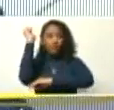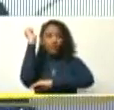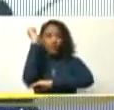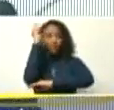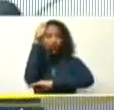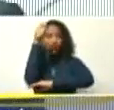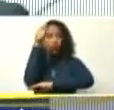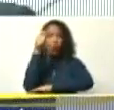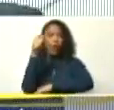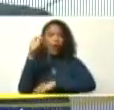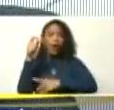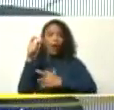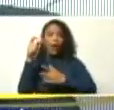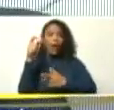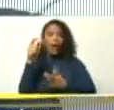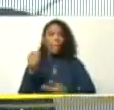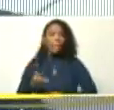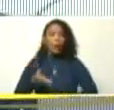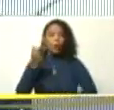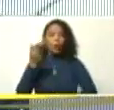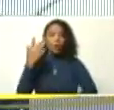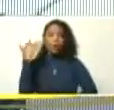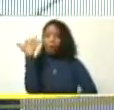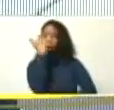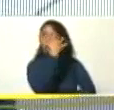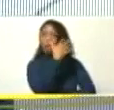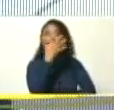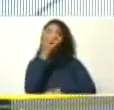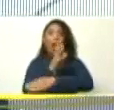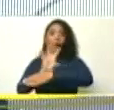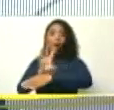letárgico canto de las sirenas.